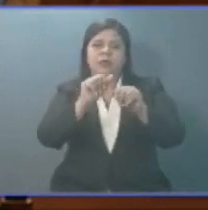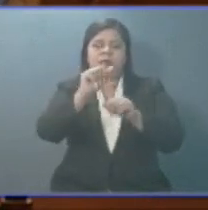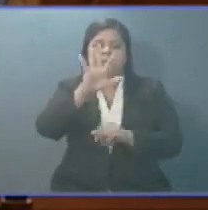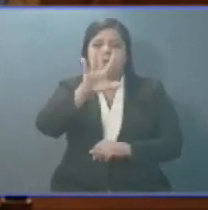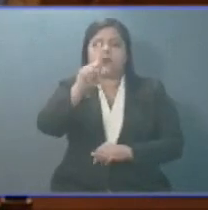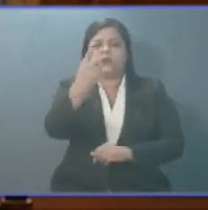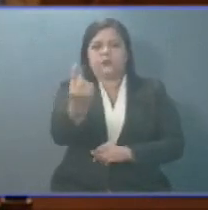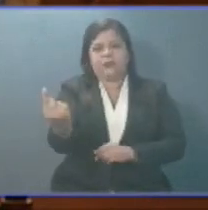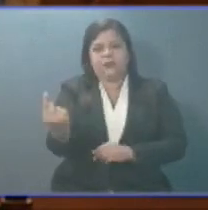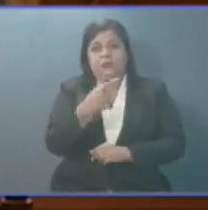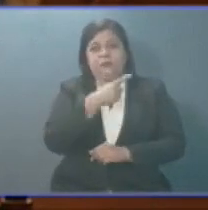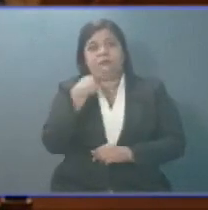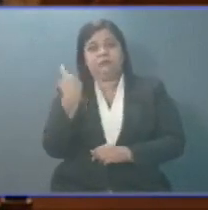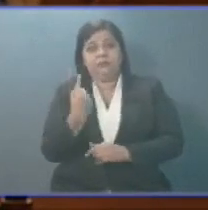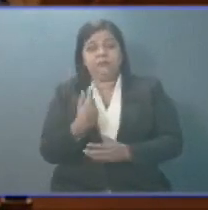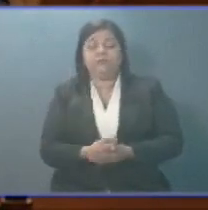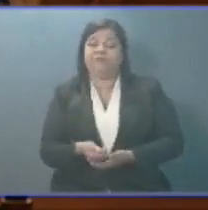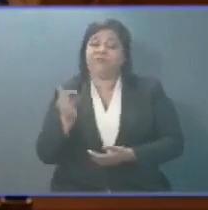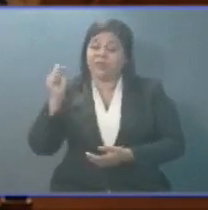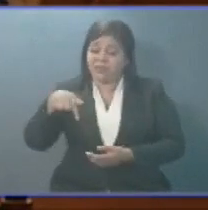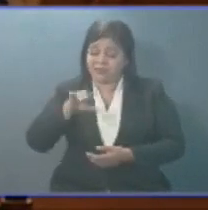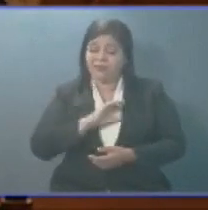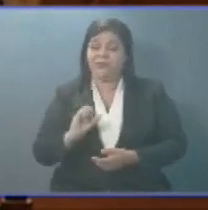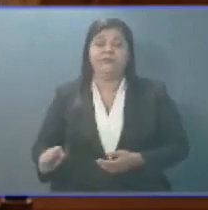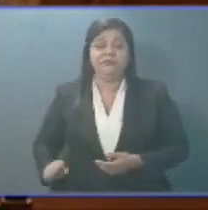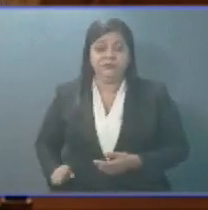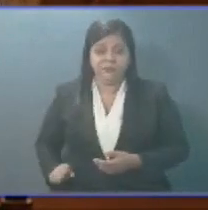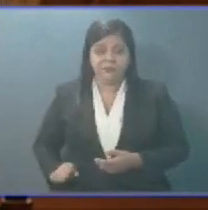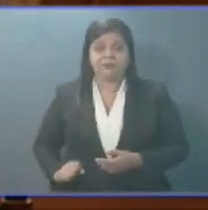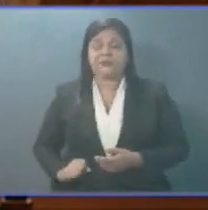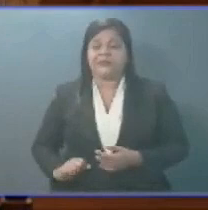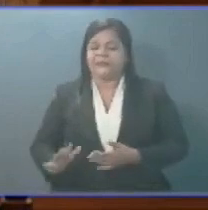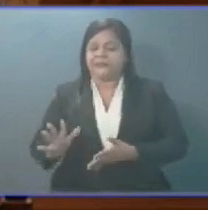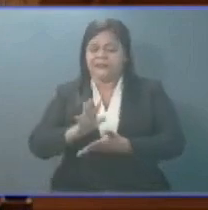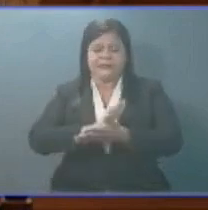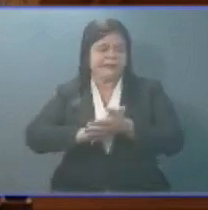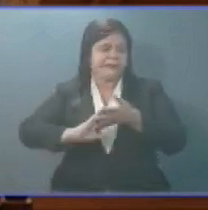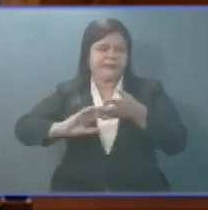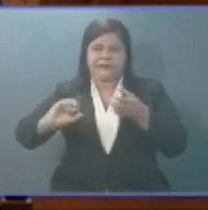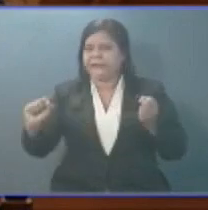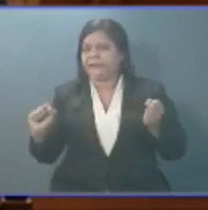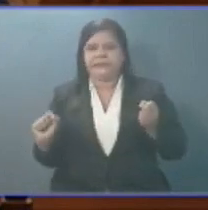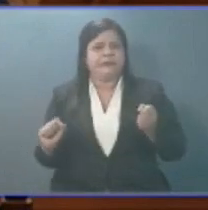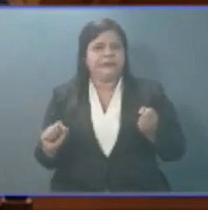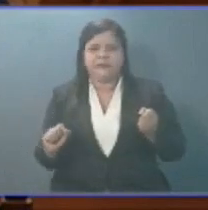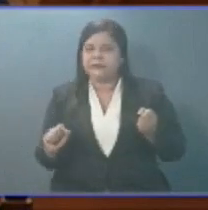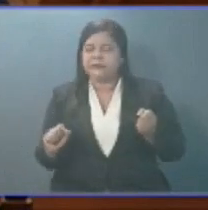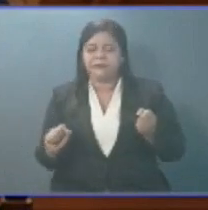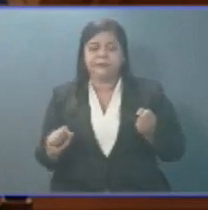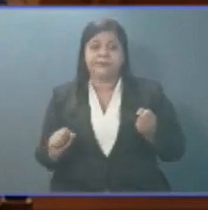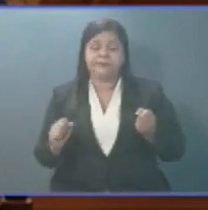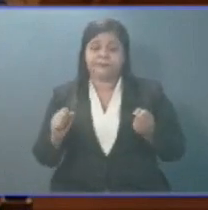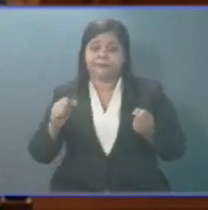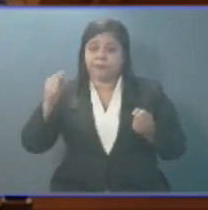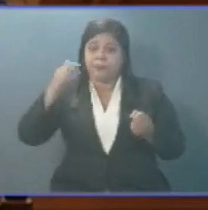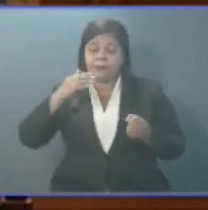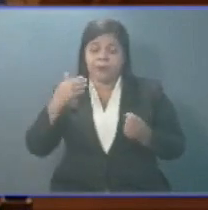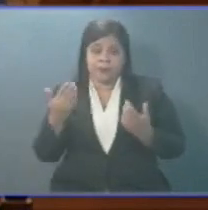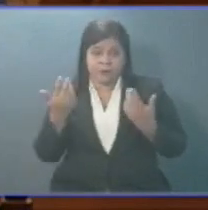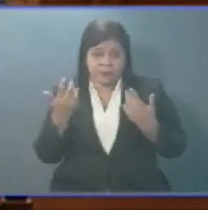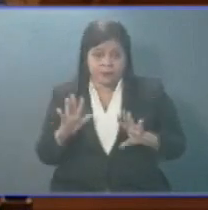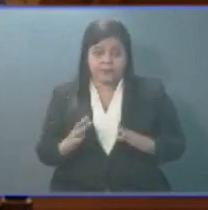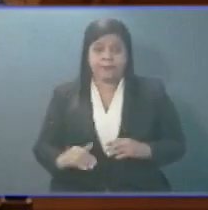así estaba la seguridad en el país completamente desbordado desde su llegada al gobierno